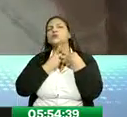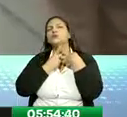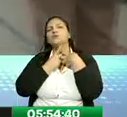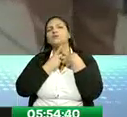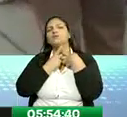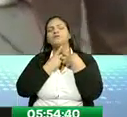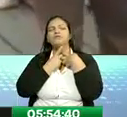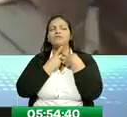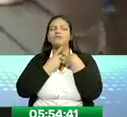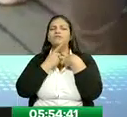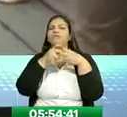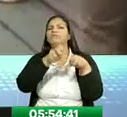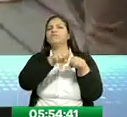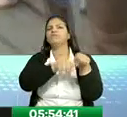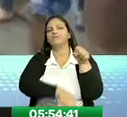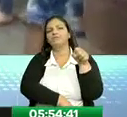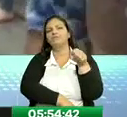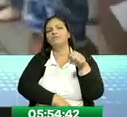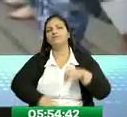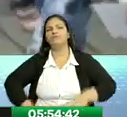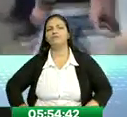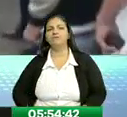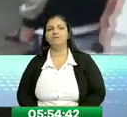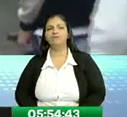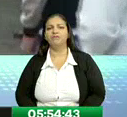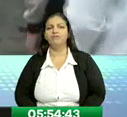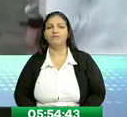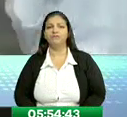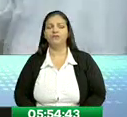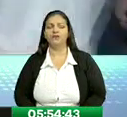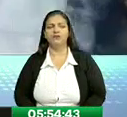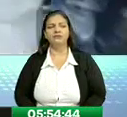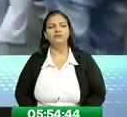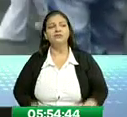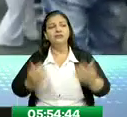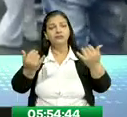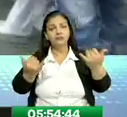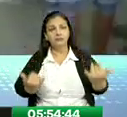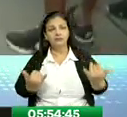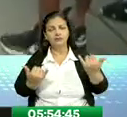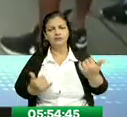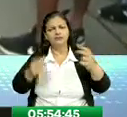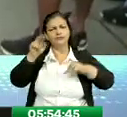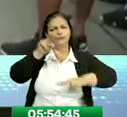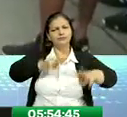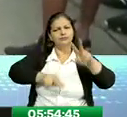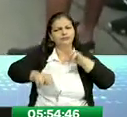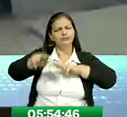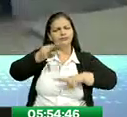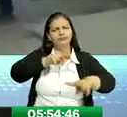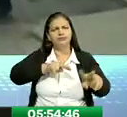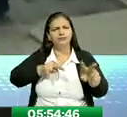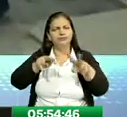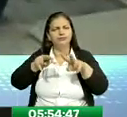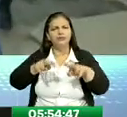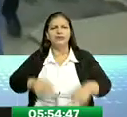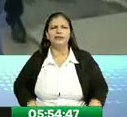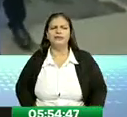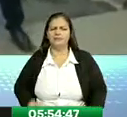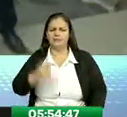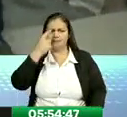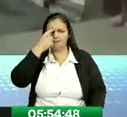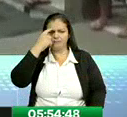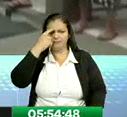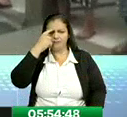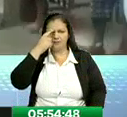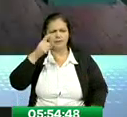sea lo que sirva de ejemplo para que pueda revisarse perfectamente la conducta de cada uno de los seres humanos